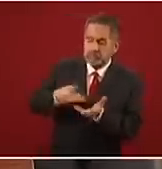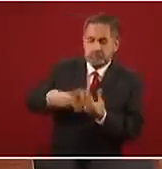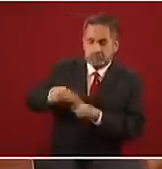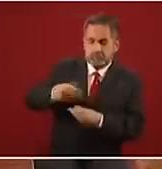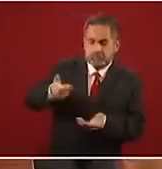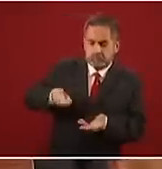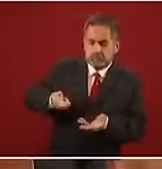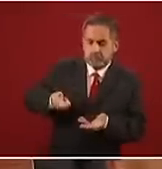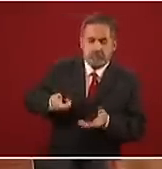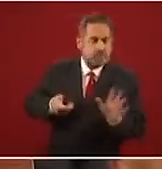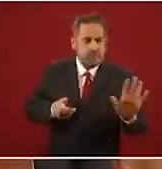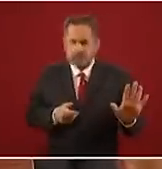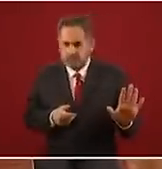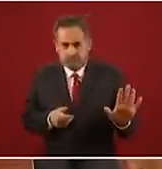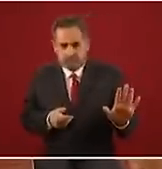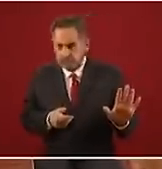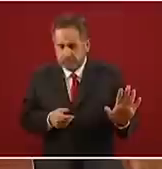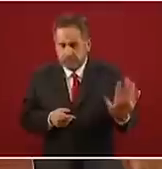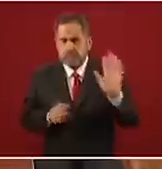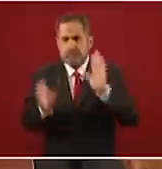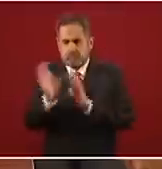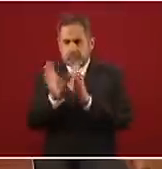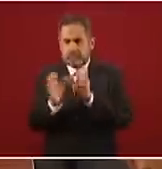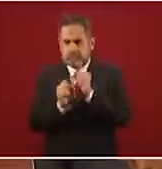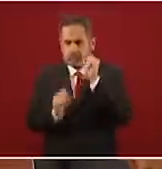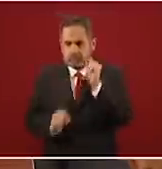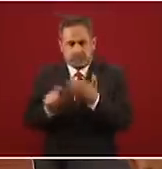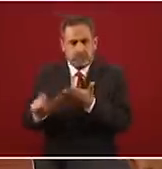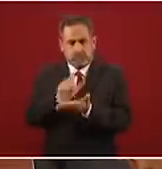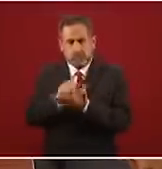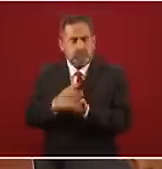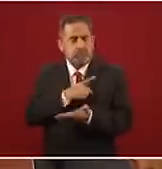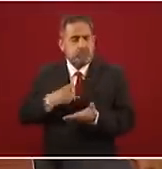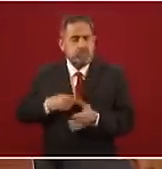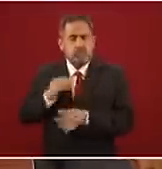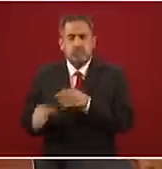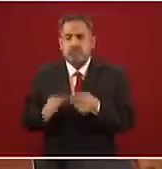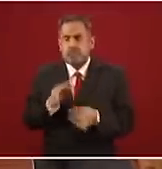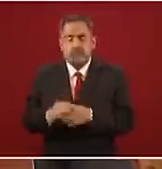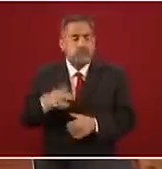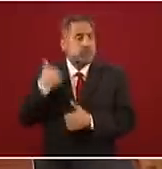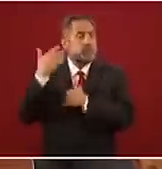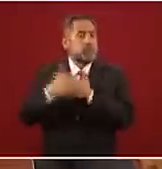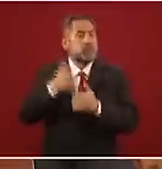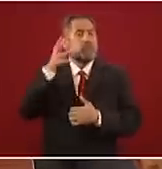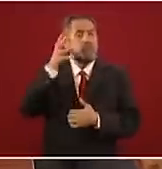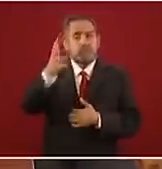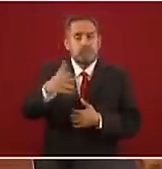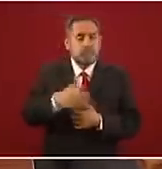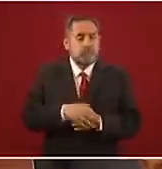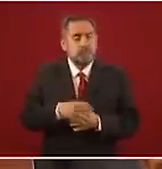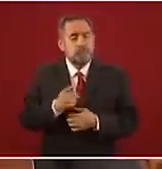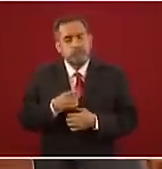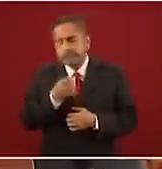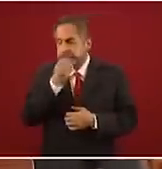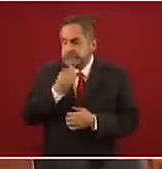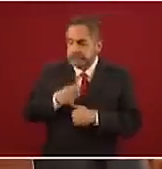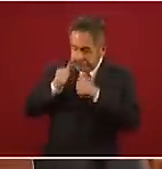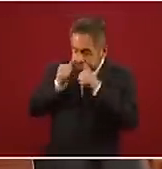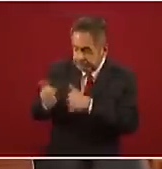que cumplir con la Constitución y con la ley, ya no van a haber cuotas de recuperación.